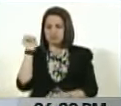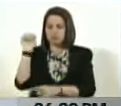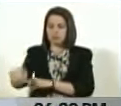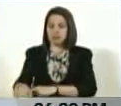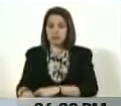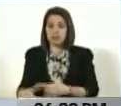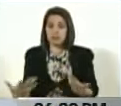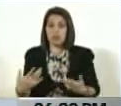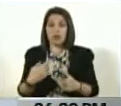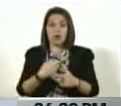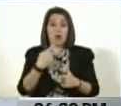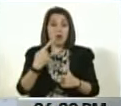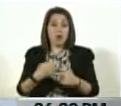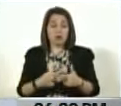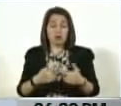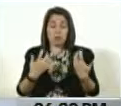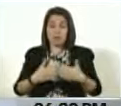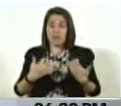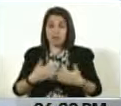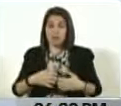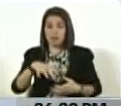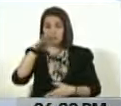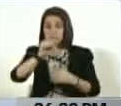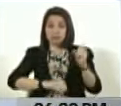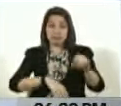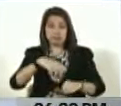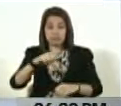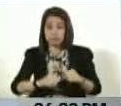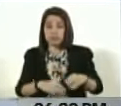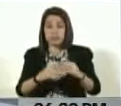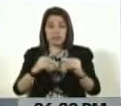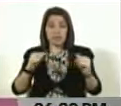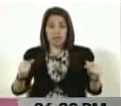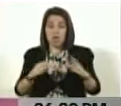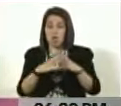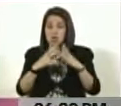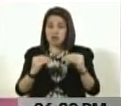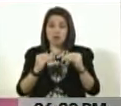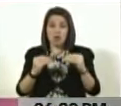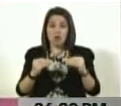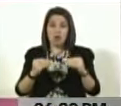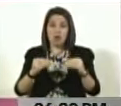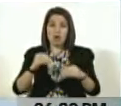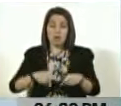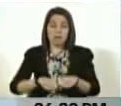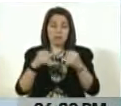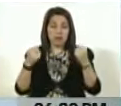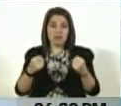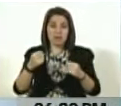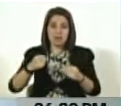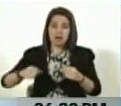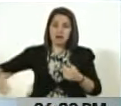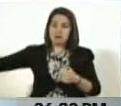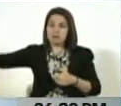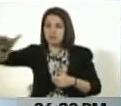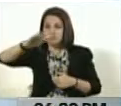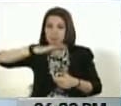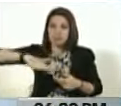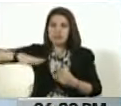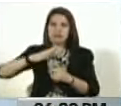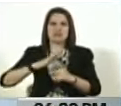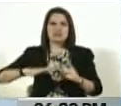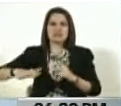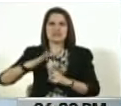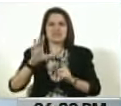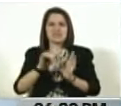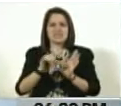canalizar la materia prima para sostener la producción, no nada más de esta panadería, sino todas las panaderías que venimos abarcando y que venimos haciendo. Y como te dije, nosotros vamos